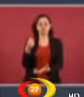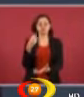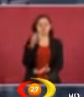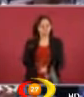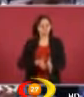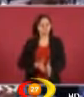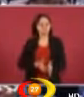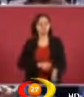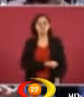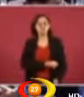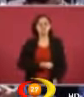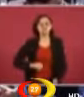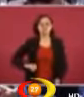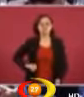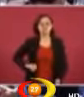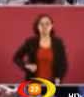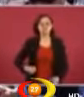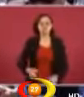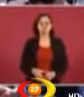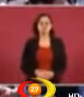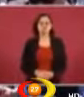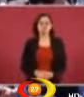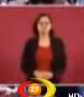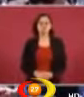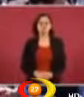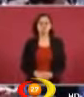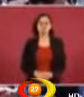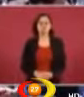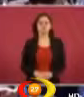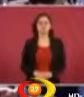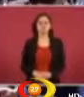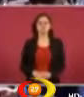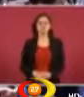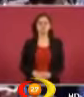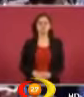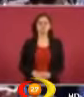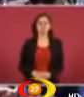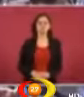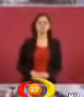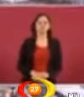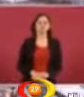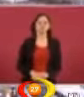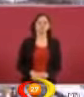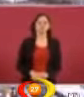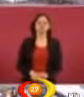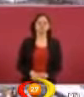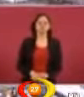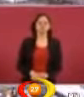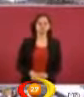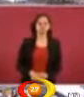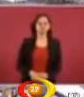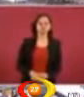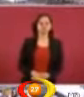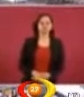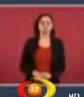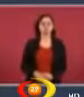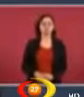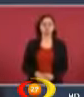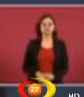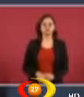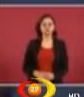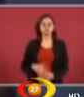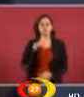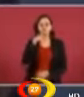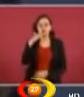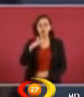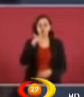municipios señaló que por primera vez en 14 años se detuvo la caída progresiva en la producción de petróleo y que llega a la mitad de